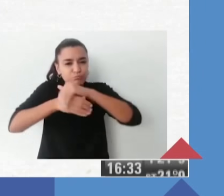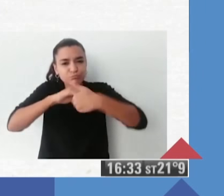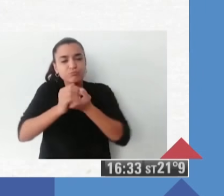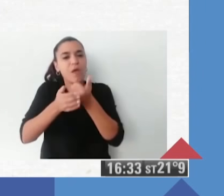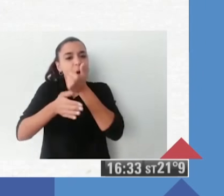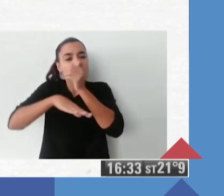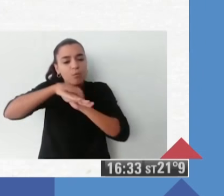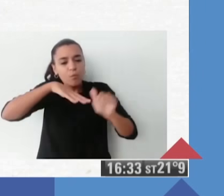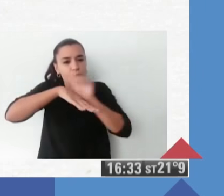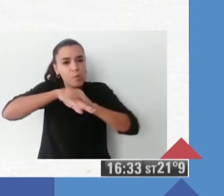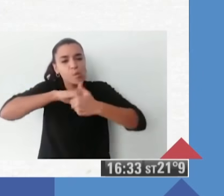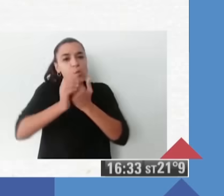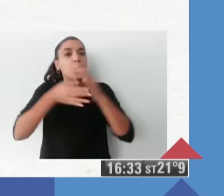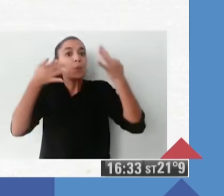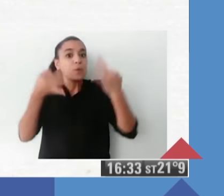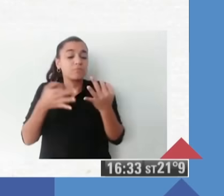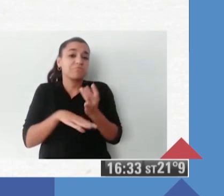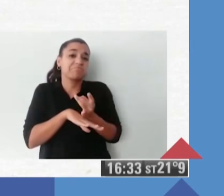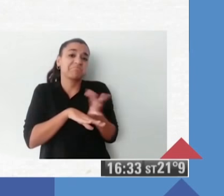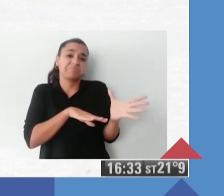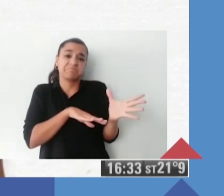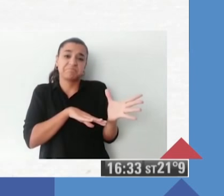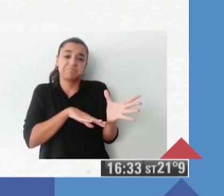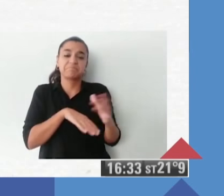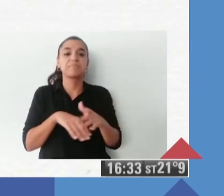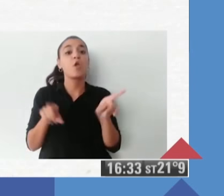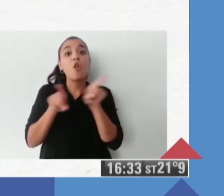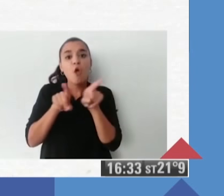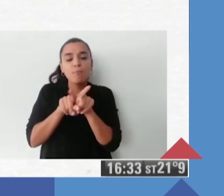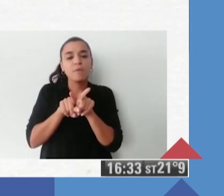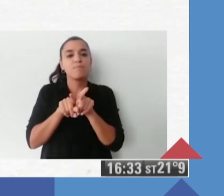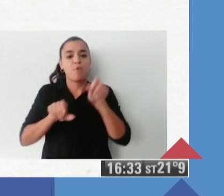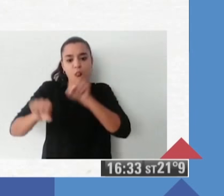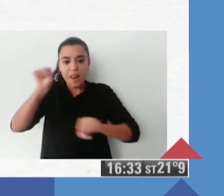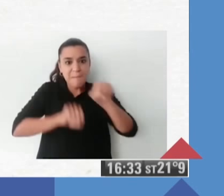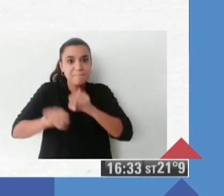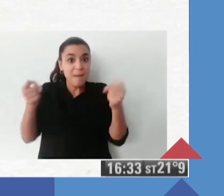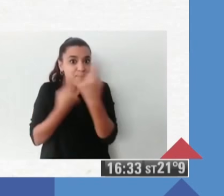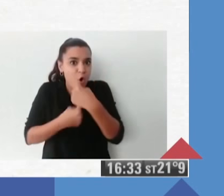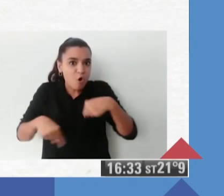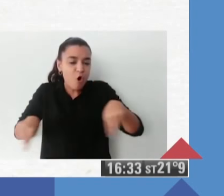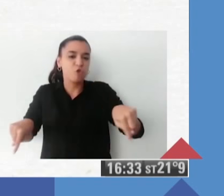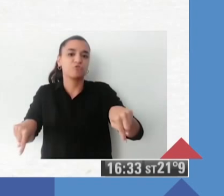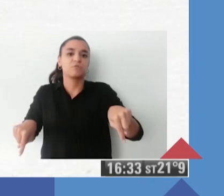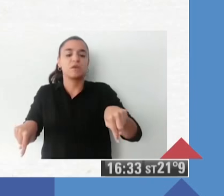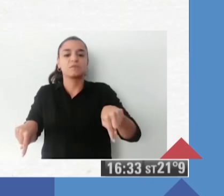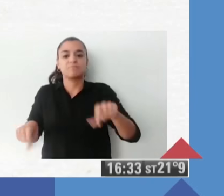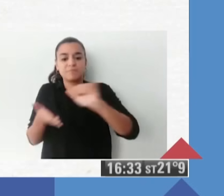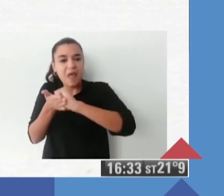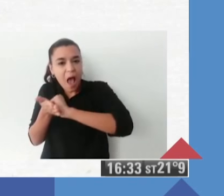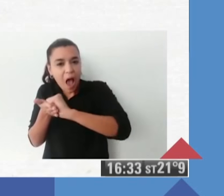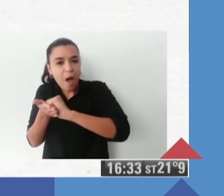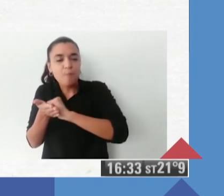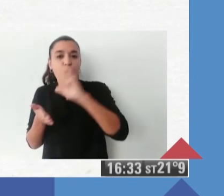las enjuagamos bien con agua, los eliminamos. Lo mismo pasa cuando limpiamos las superficies de las cosas con un